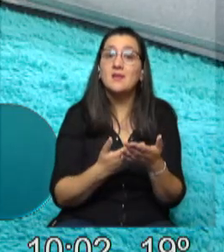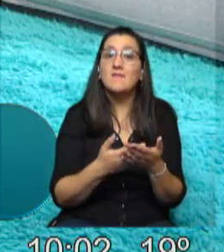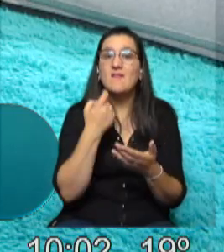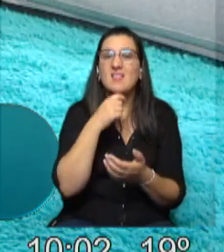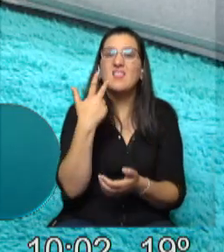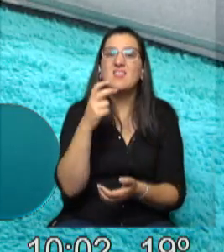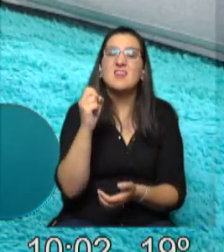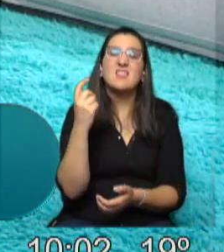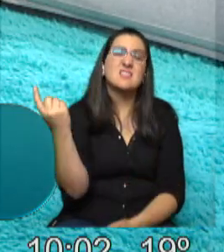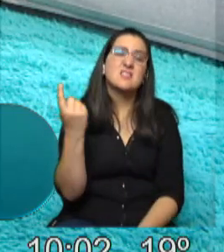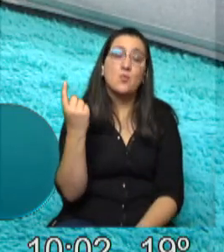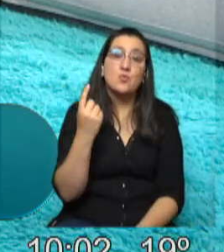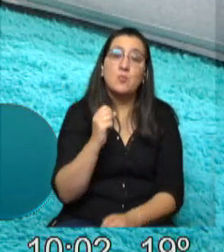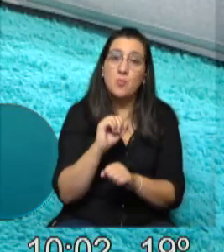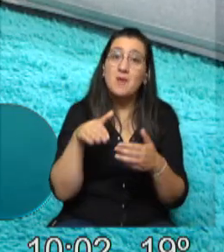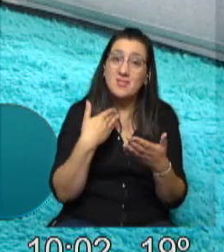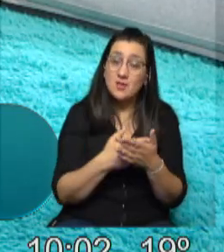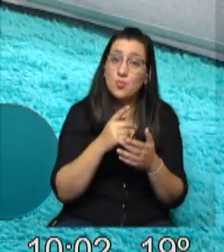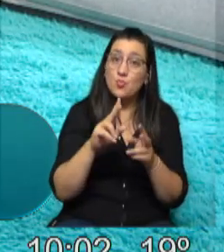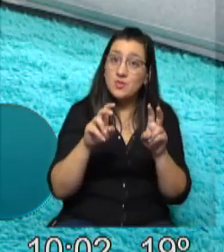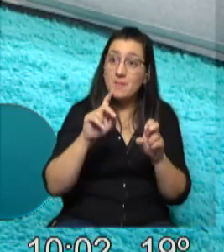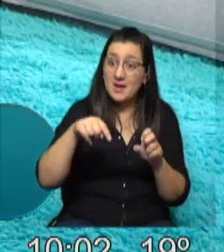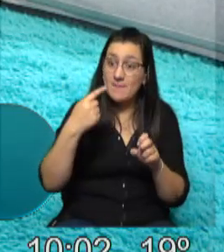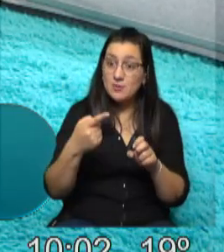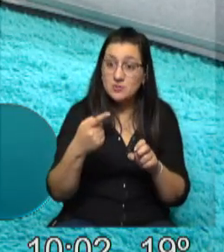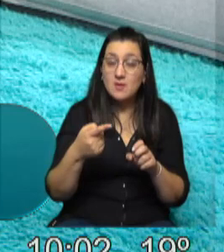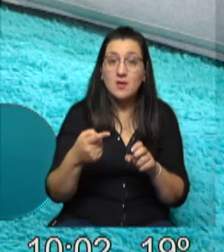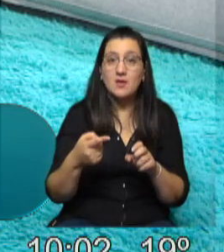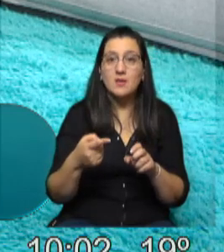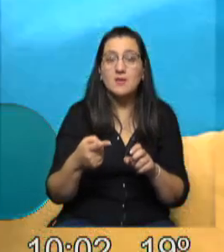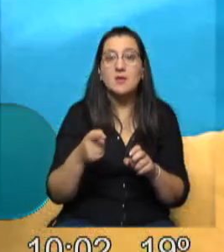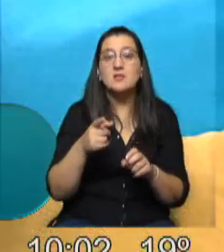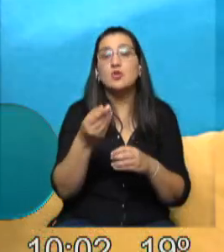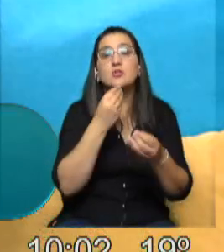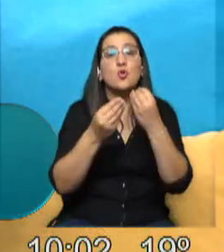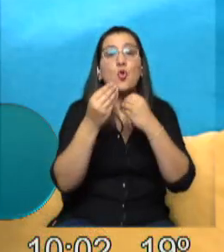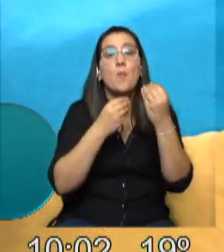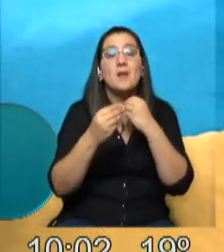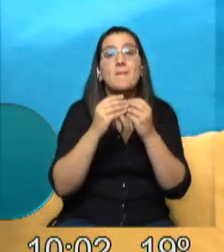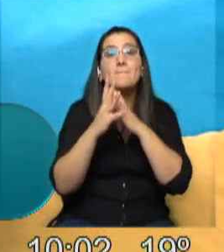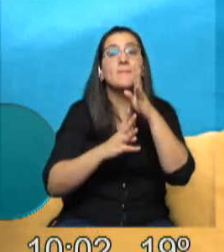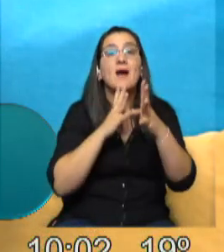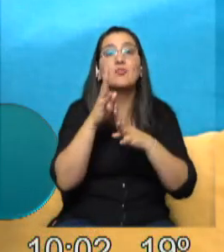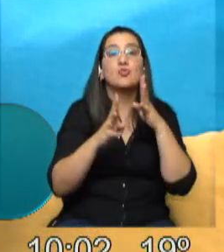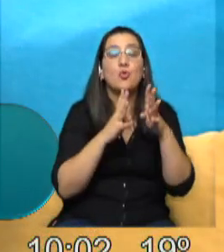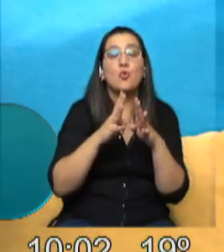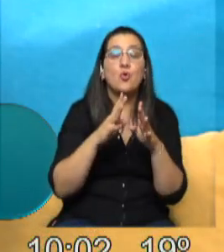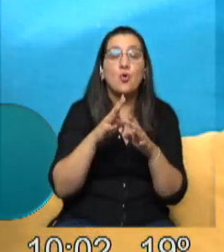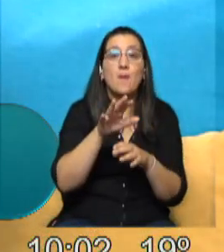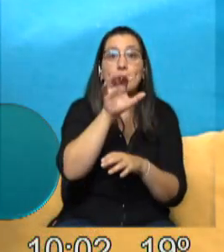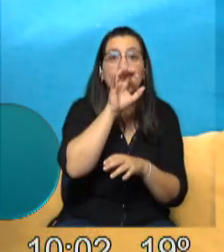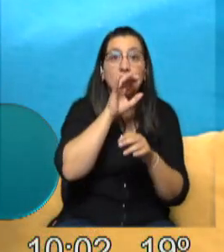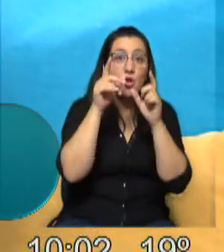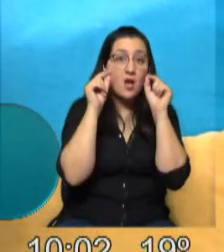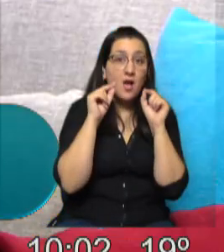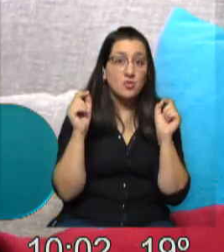segundos de conversación. ¿Puedo plantear un tema para la próxima que tiene que ver con la alimentación? Sí. Eso de que ellos comen el pasto, tanto los gatos como los perros. Sí. Y que